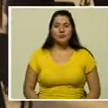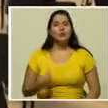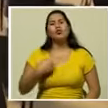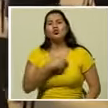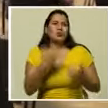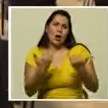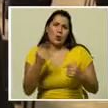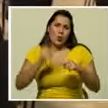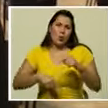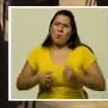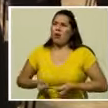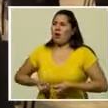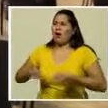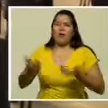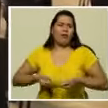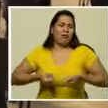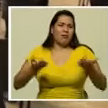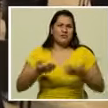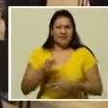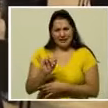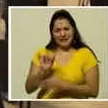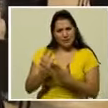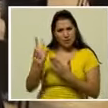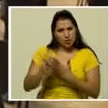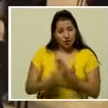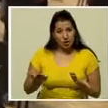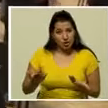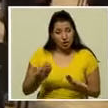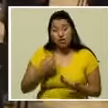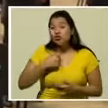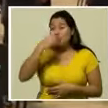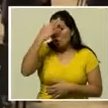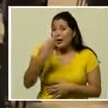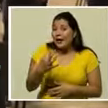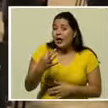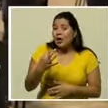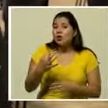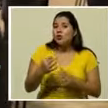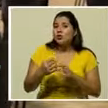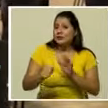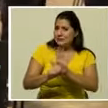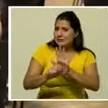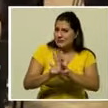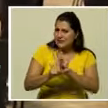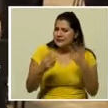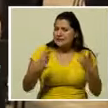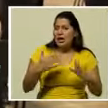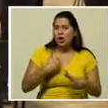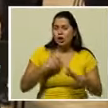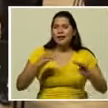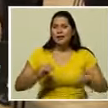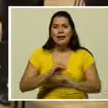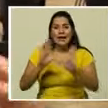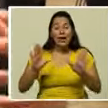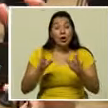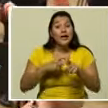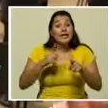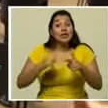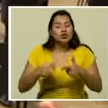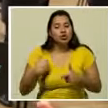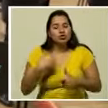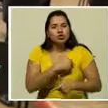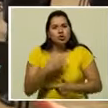gastando plata en ese tipo de proyectos. Creo que esta Asamblea Legislativa lo tiene claro y lo que esperaríamos más bien es poder ver